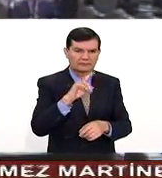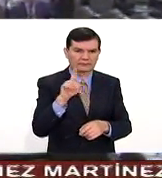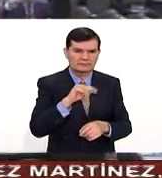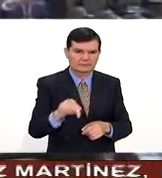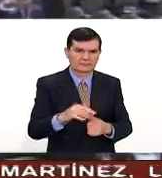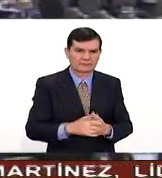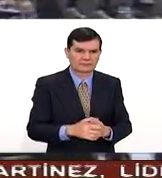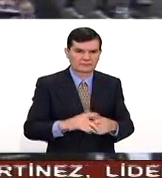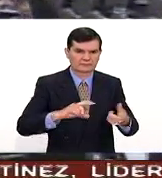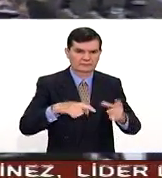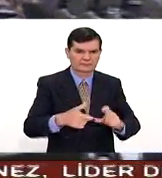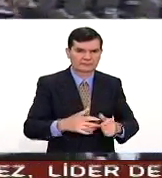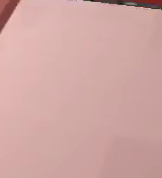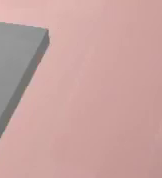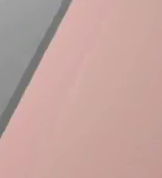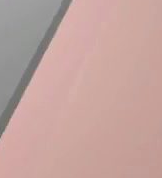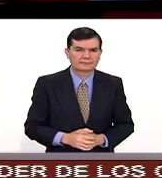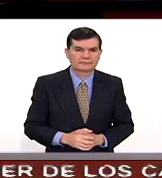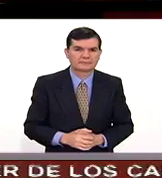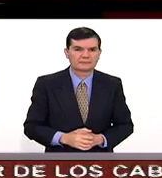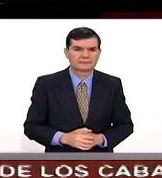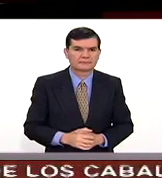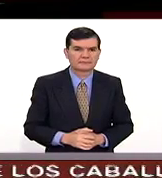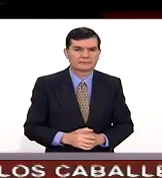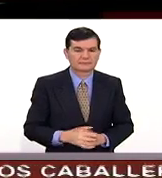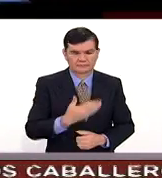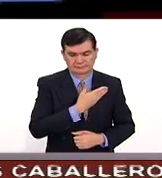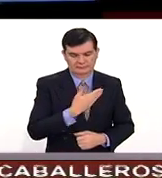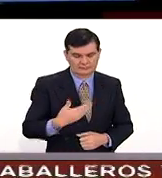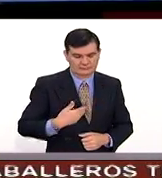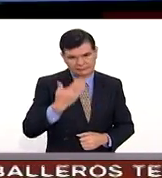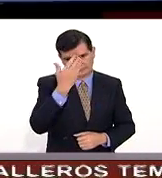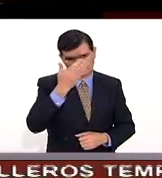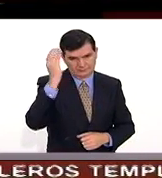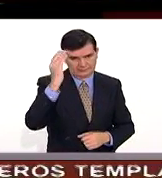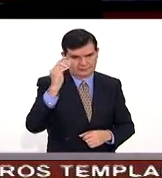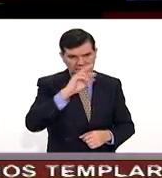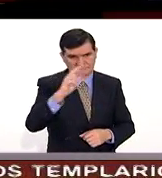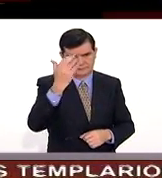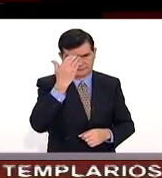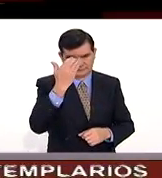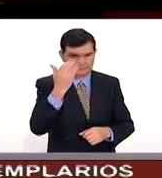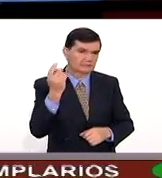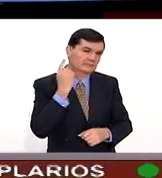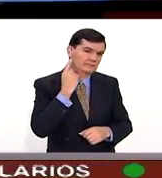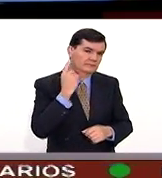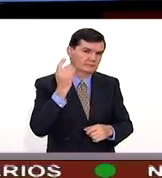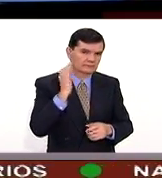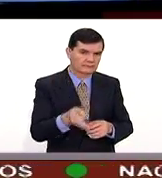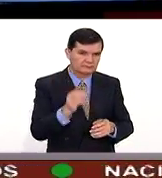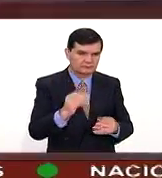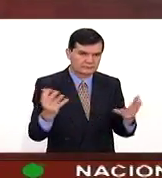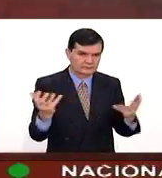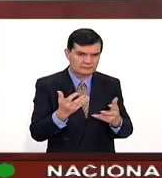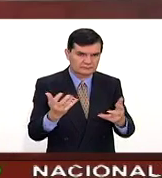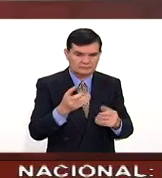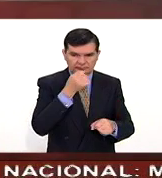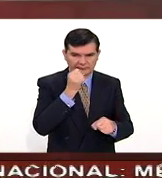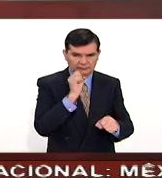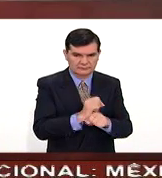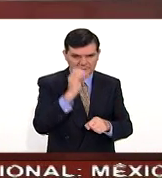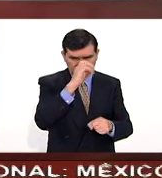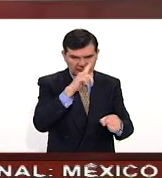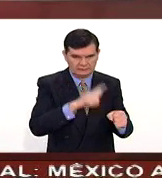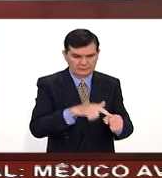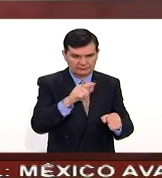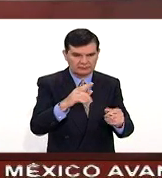Rodríguez, México al Día. El presidente Enrique Peña Nieto reconoció a los diputados por aprobar la creación de la Secretaría de